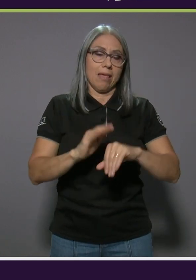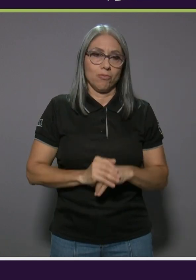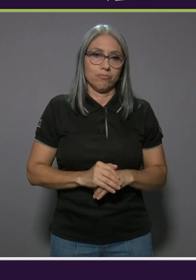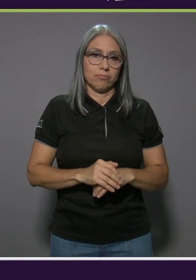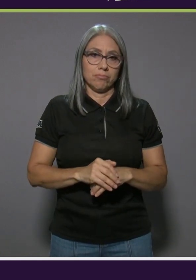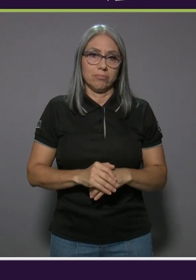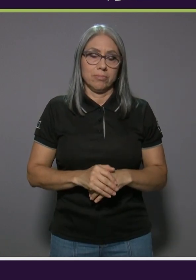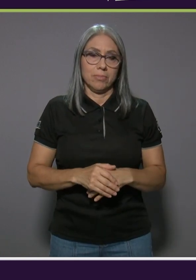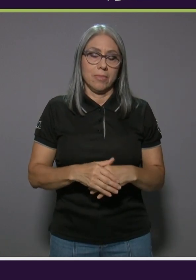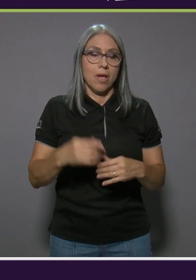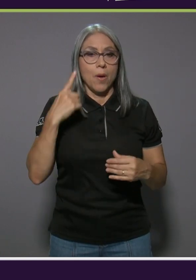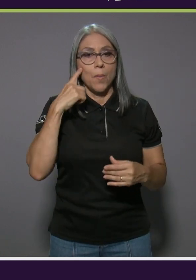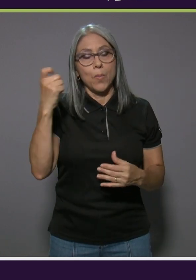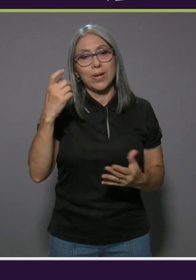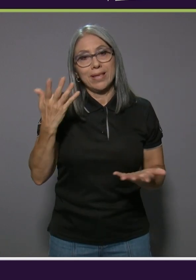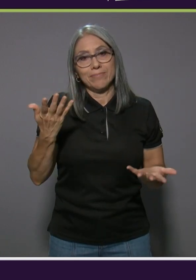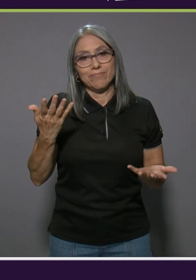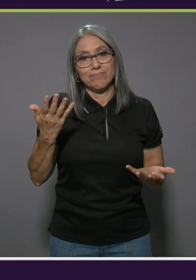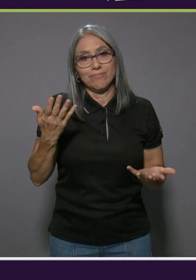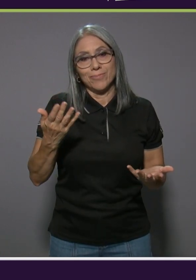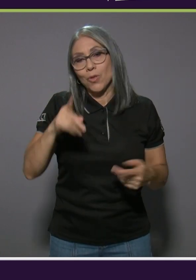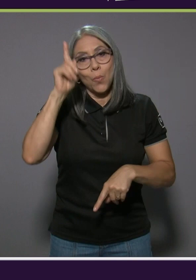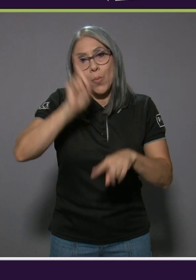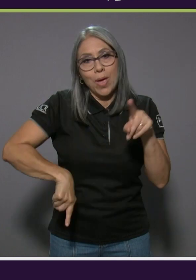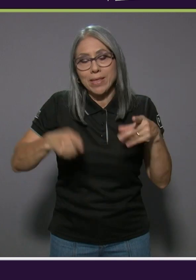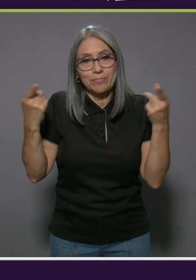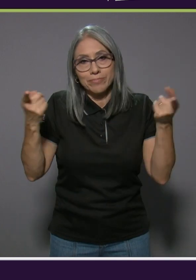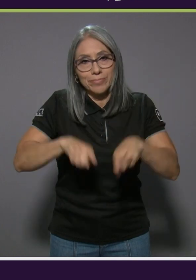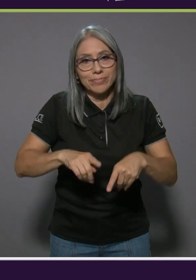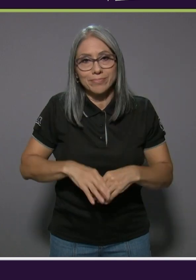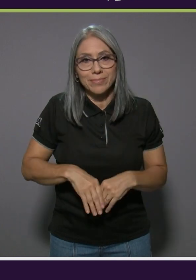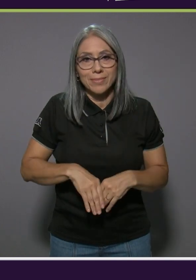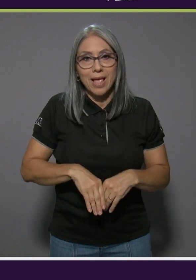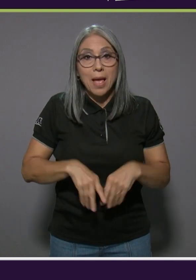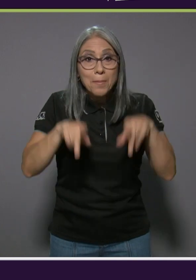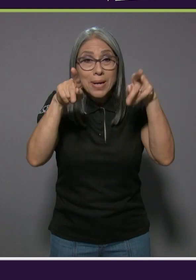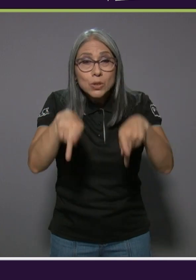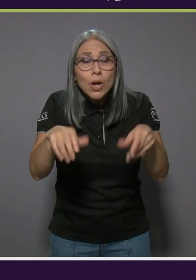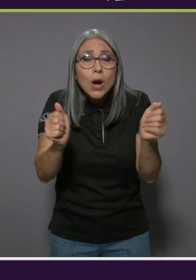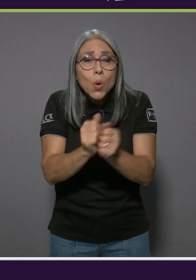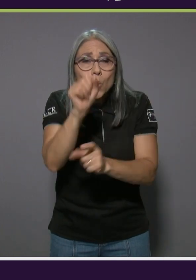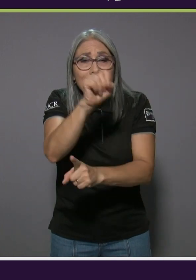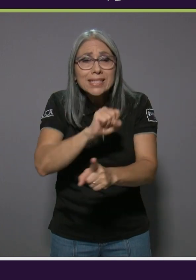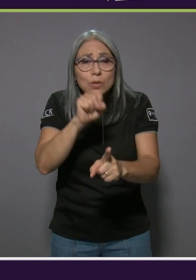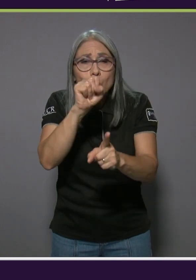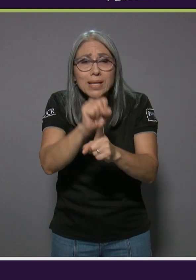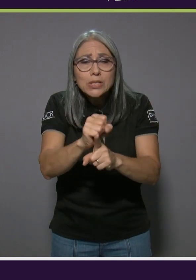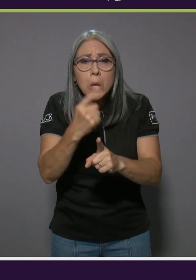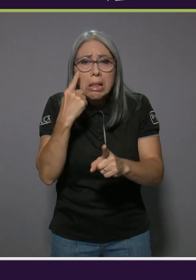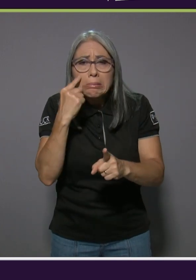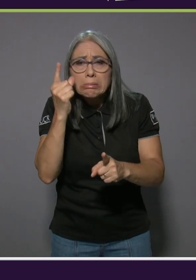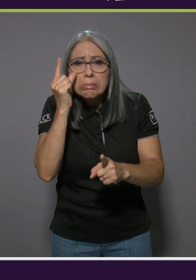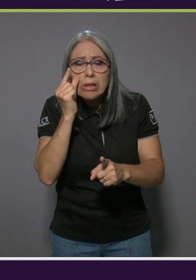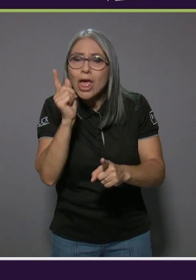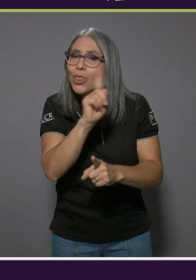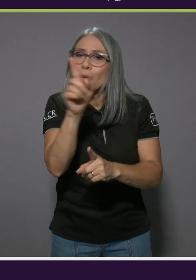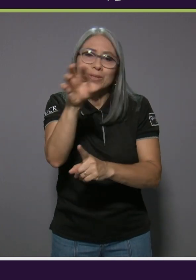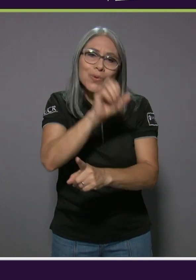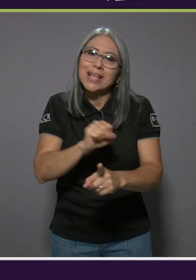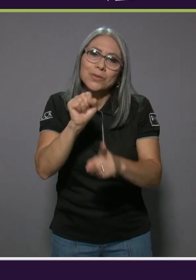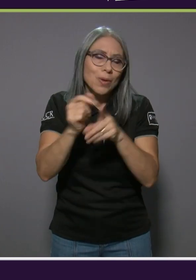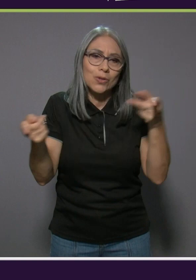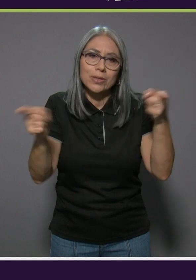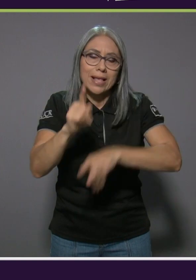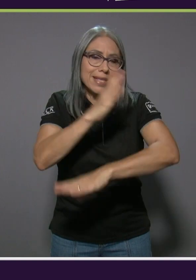que no podría ser, de hecho, no es una situación de entorno que le haga o que le genere una discapacidad. Que también es